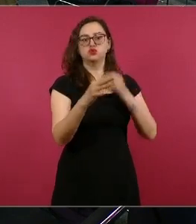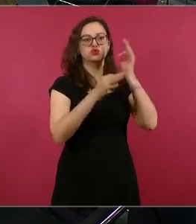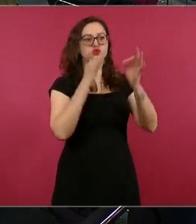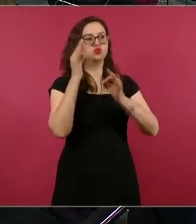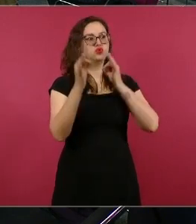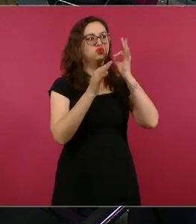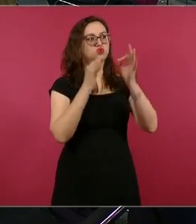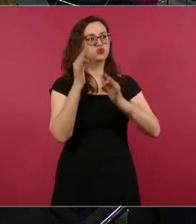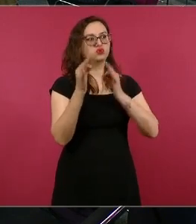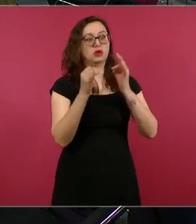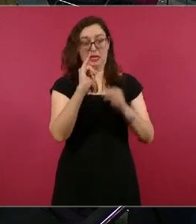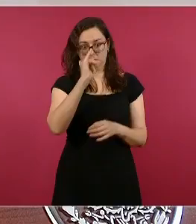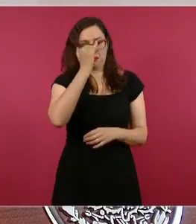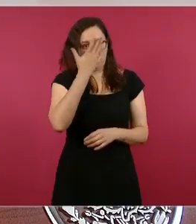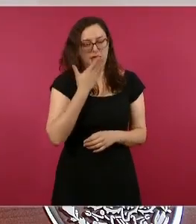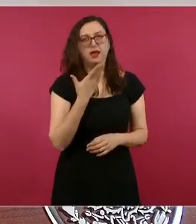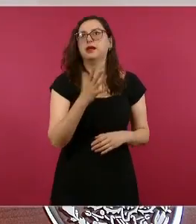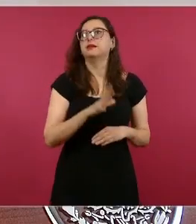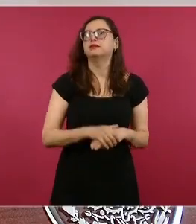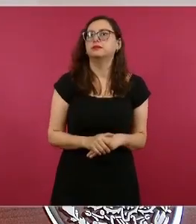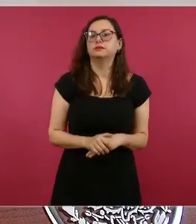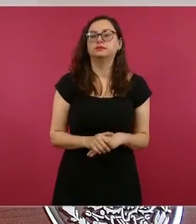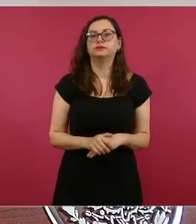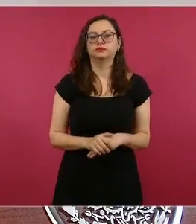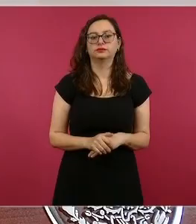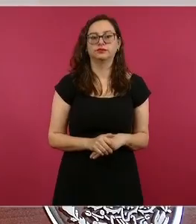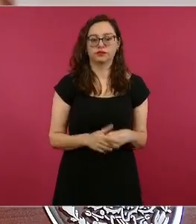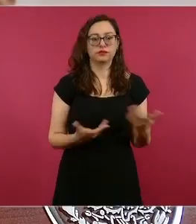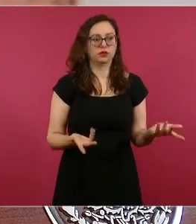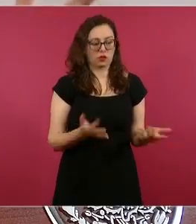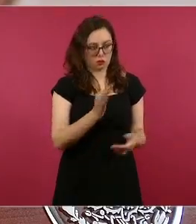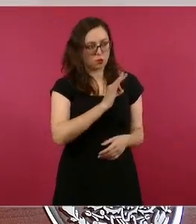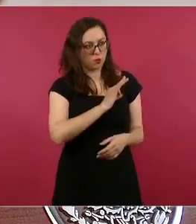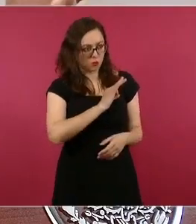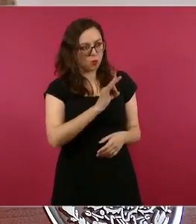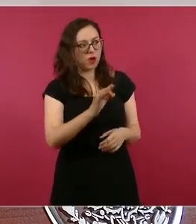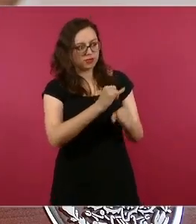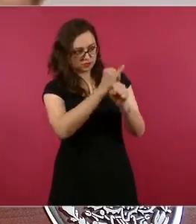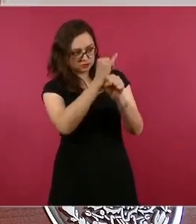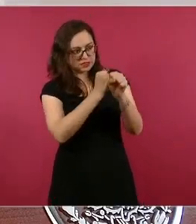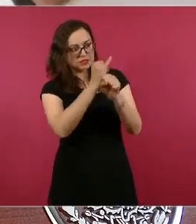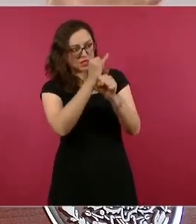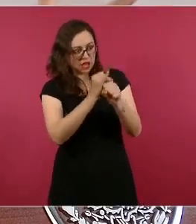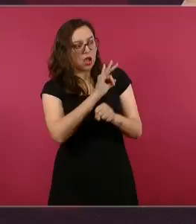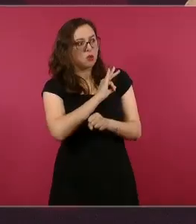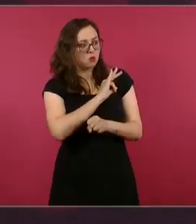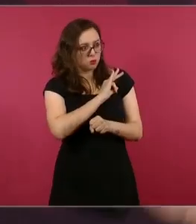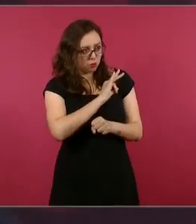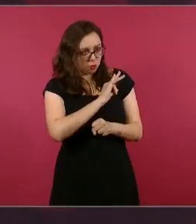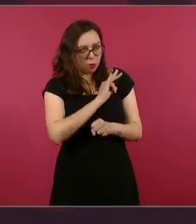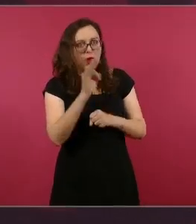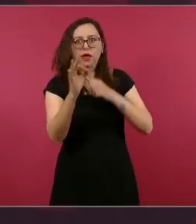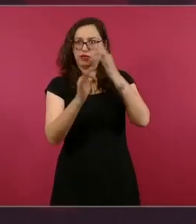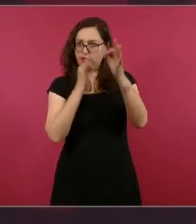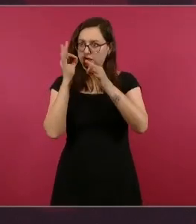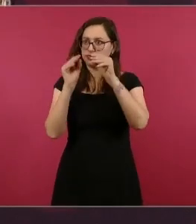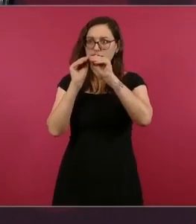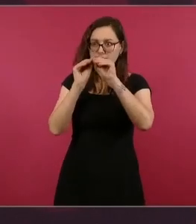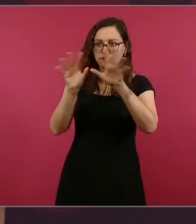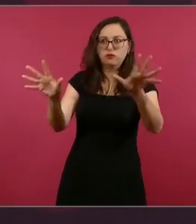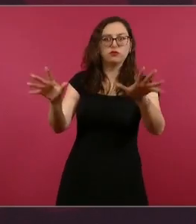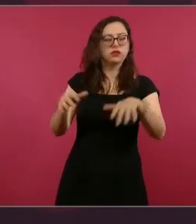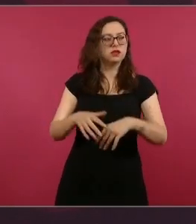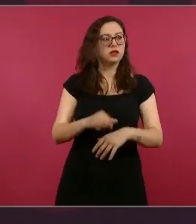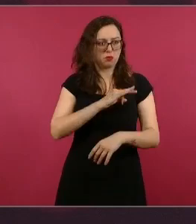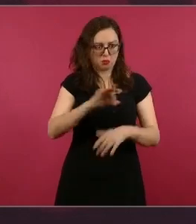empresa? Imagen. Ya pueden, son temas que están ahí. Es que